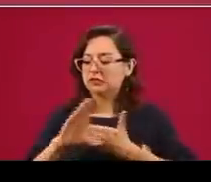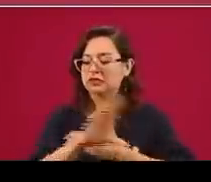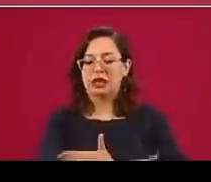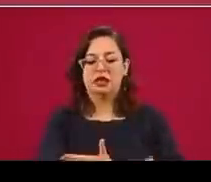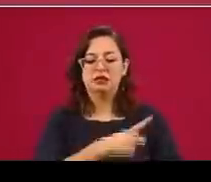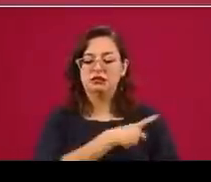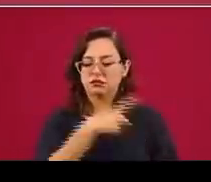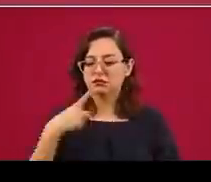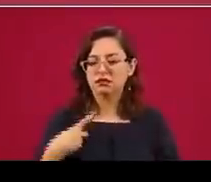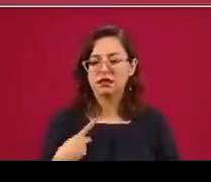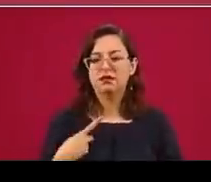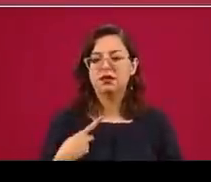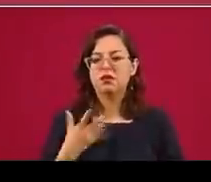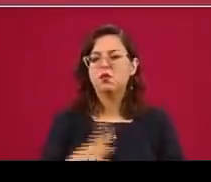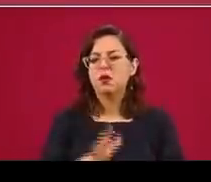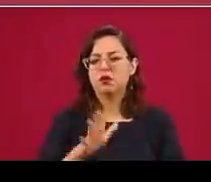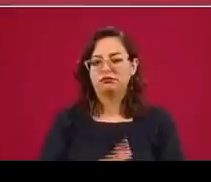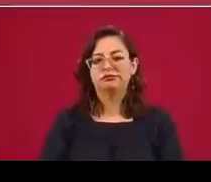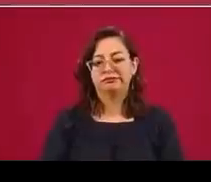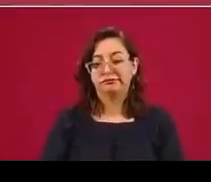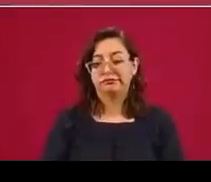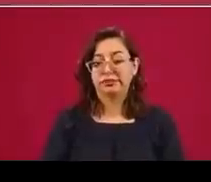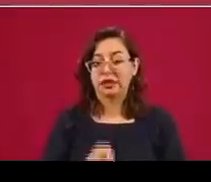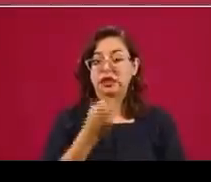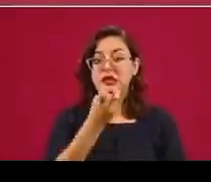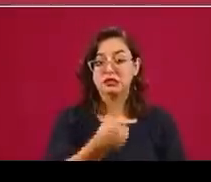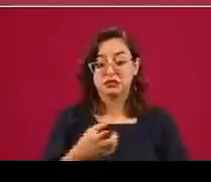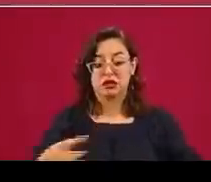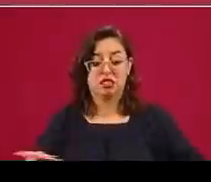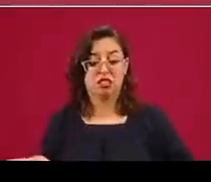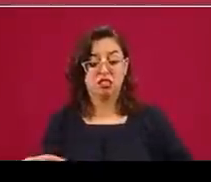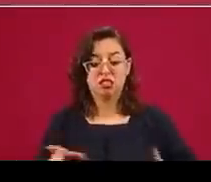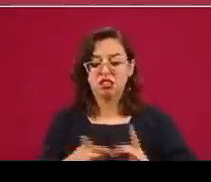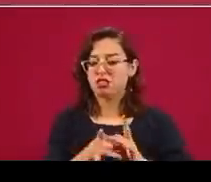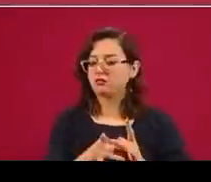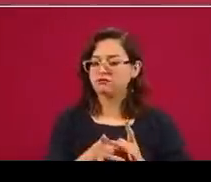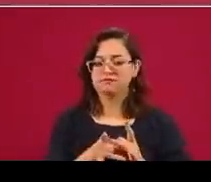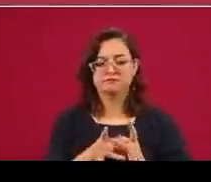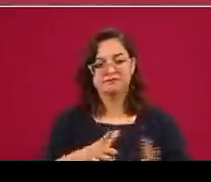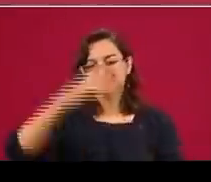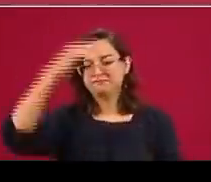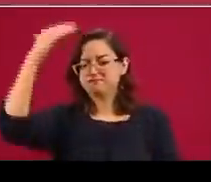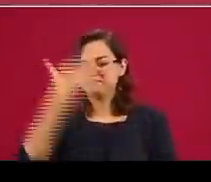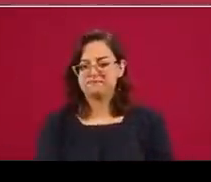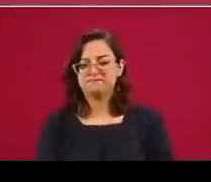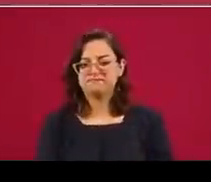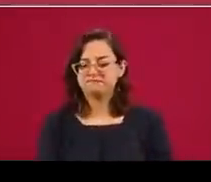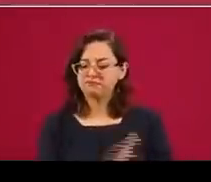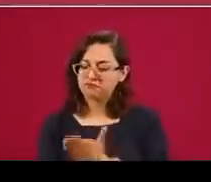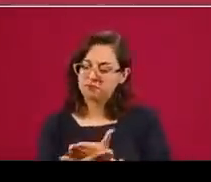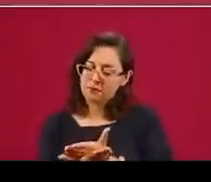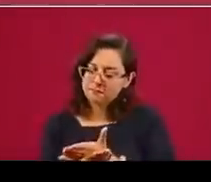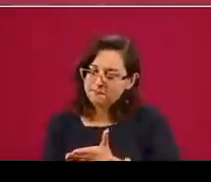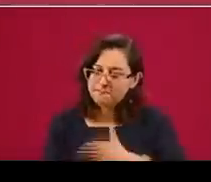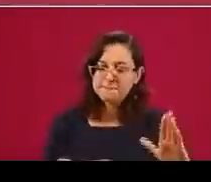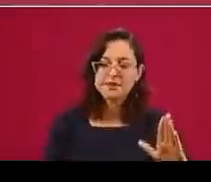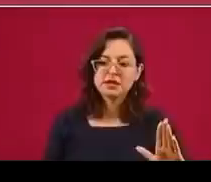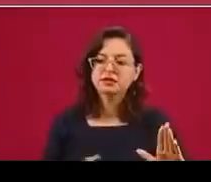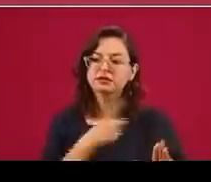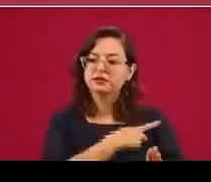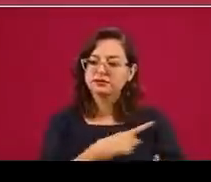asociación delictuosa. Tiene que haber línea de división, tiene que